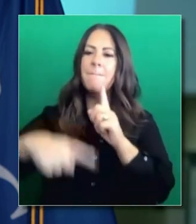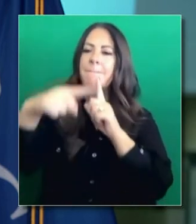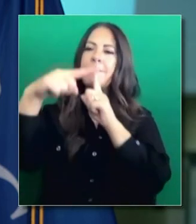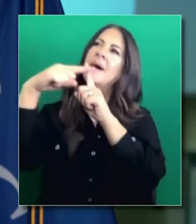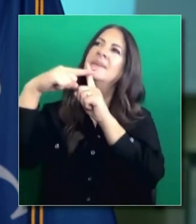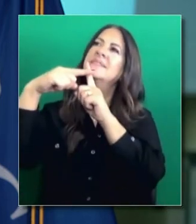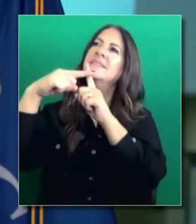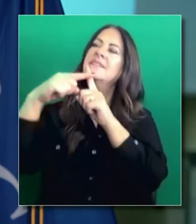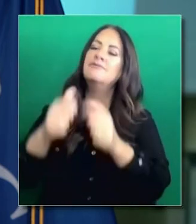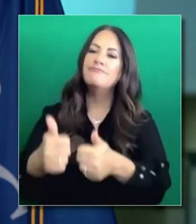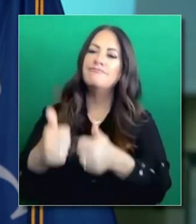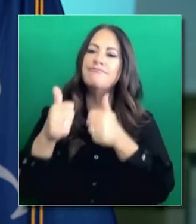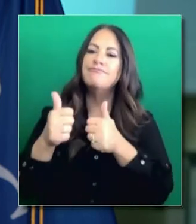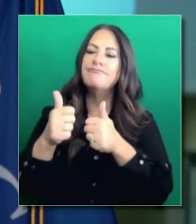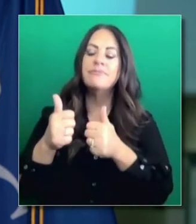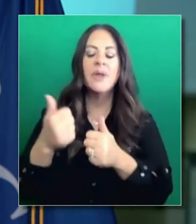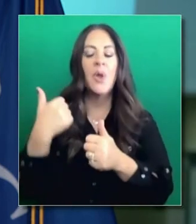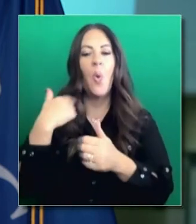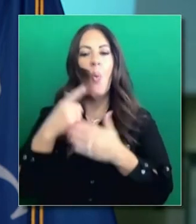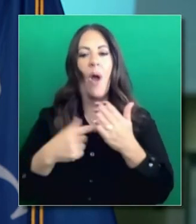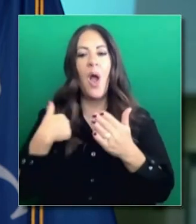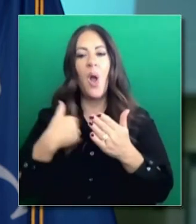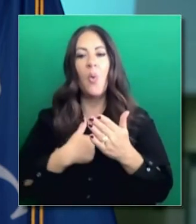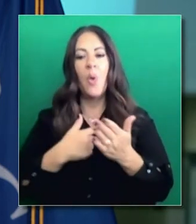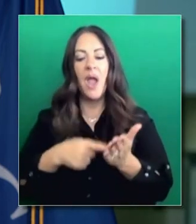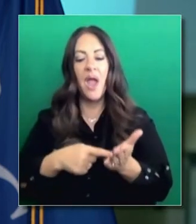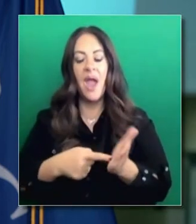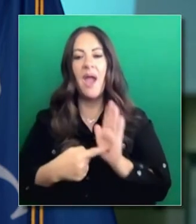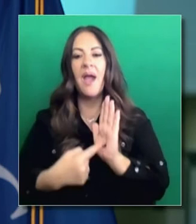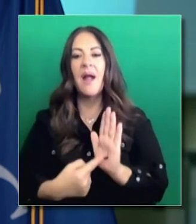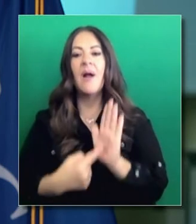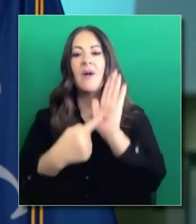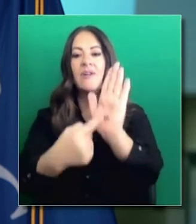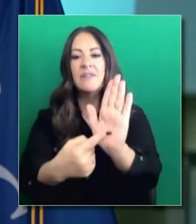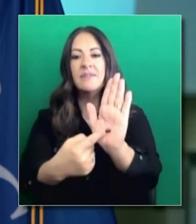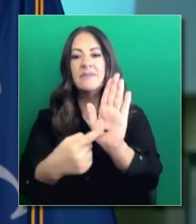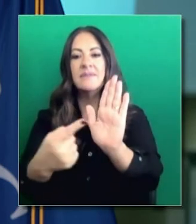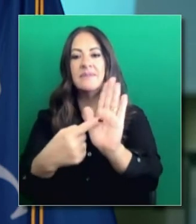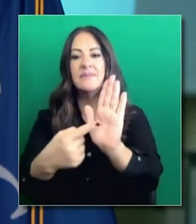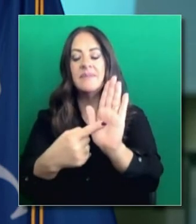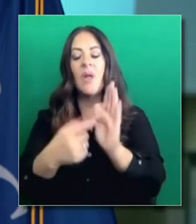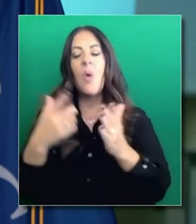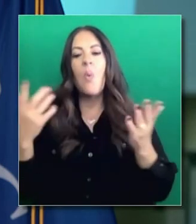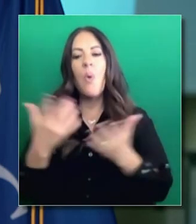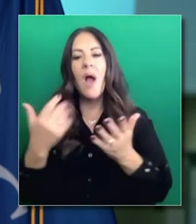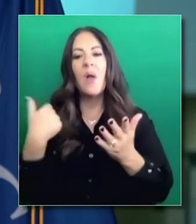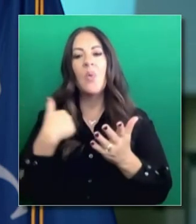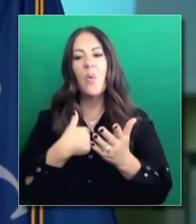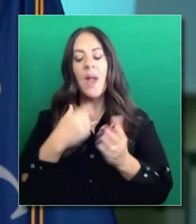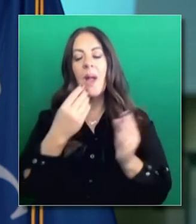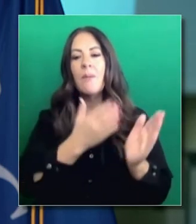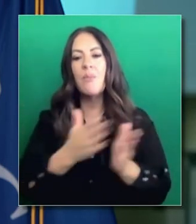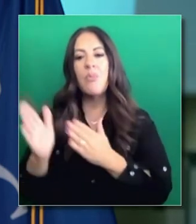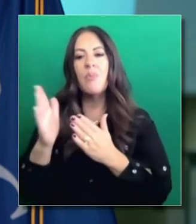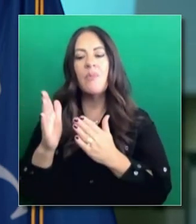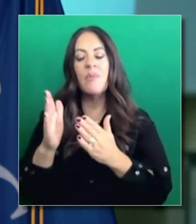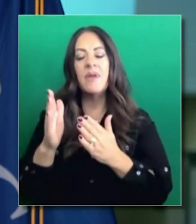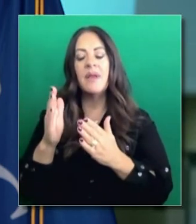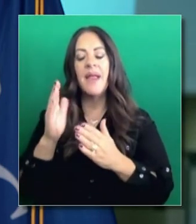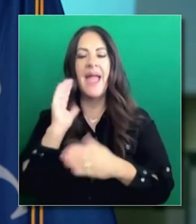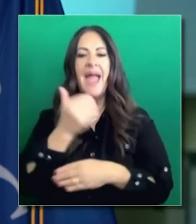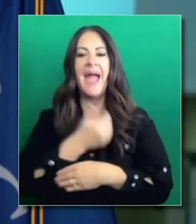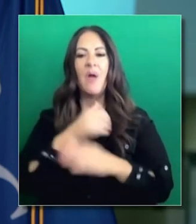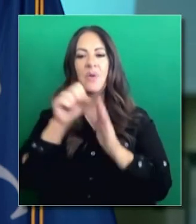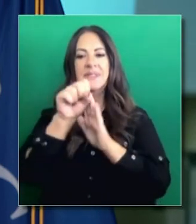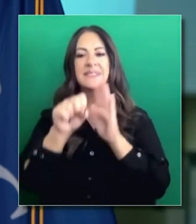Ese optimismo con la propuesta que estamos proponiendo para implementar estas estrategias en grupos y